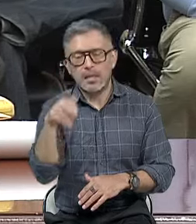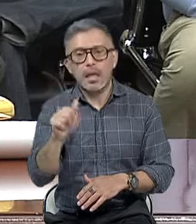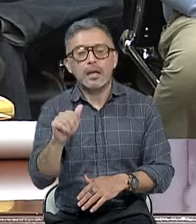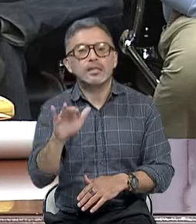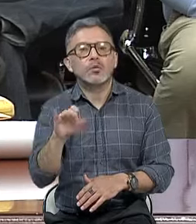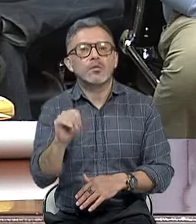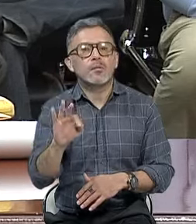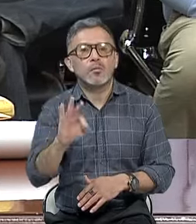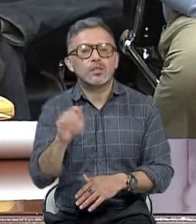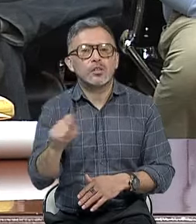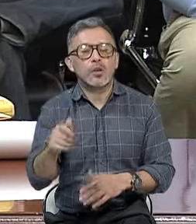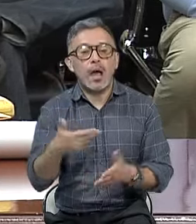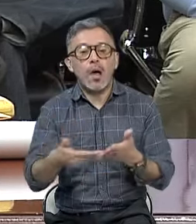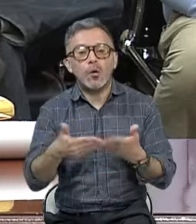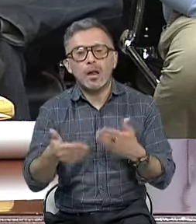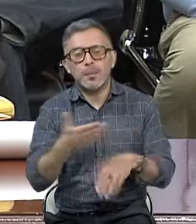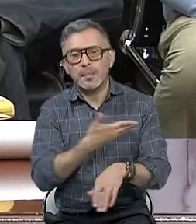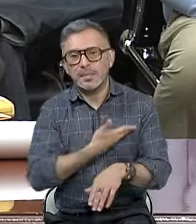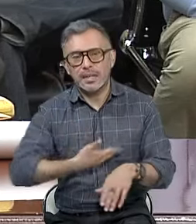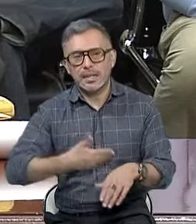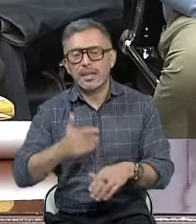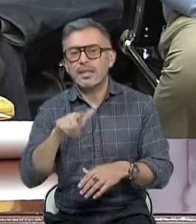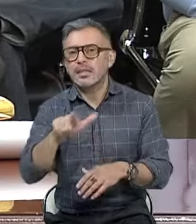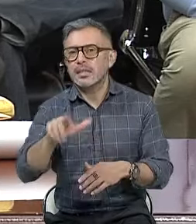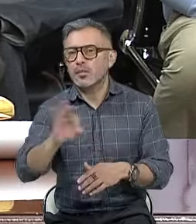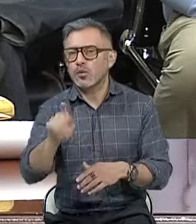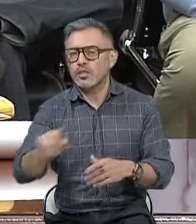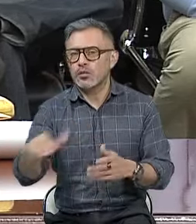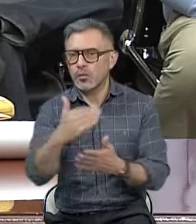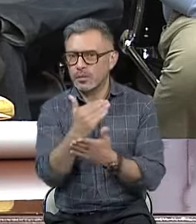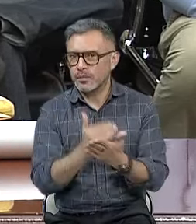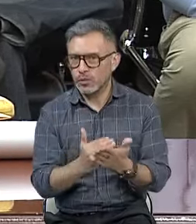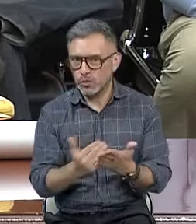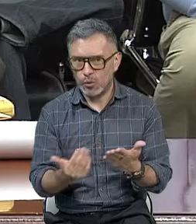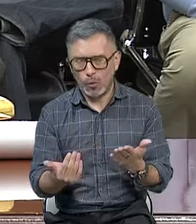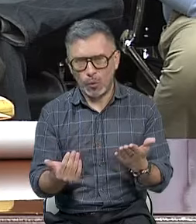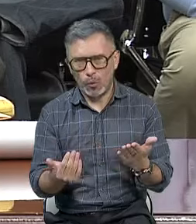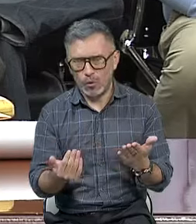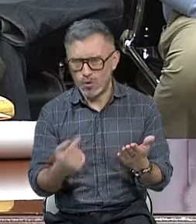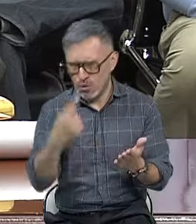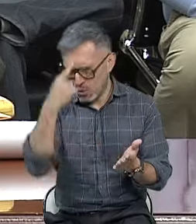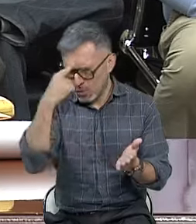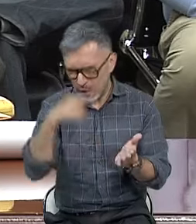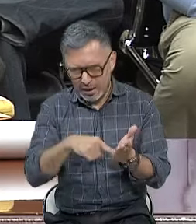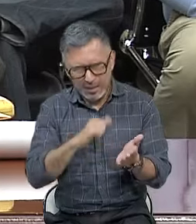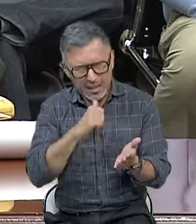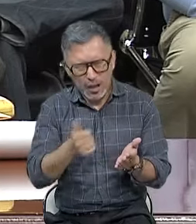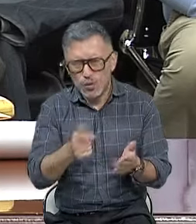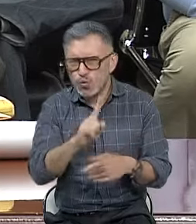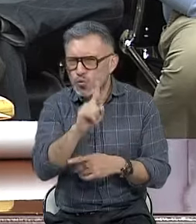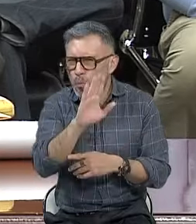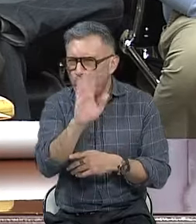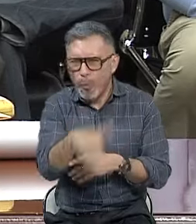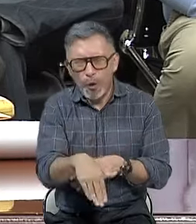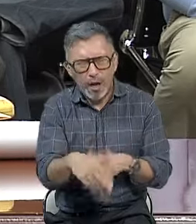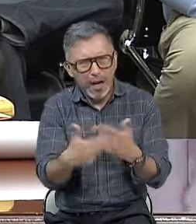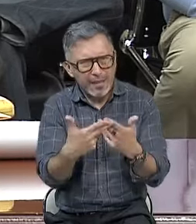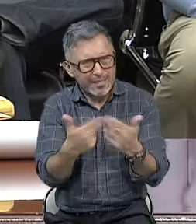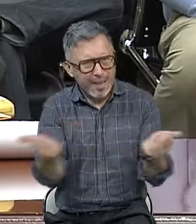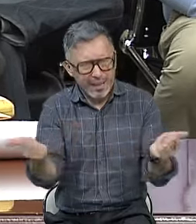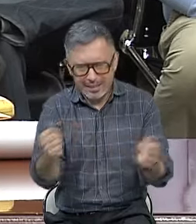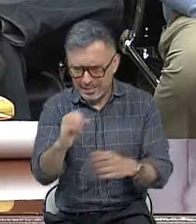y el compañero presidente lo ha disminuido en 17 no no queremos ni uno no queremos ni una muerte eso Es